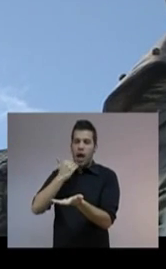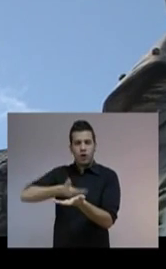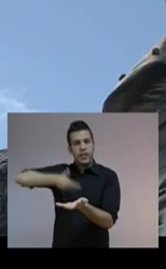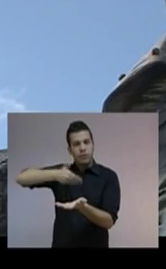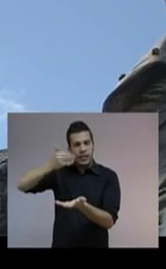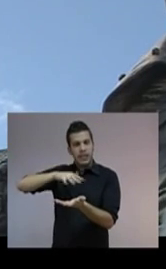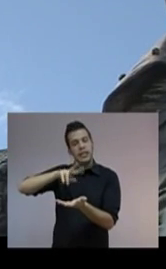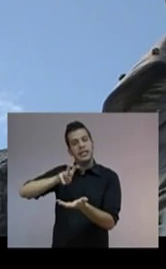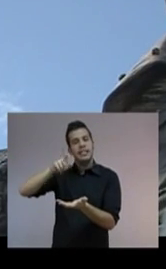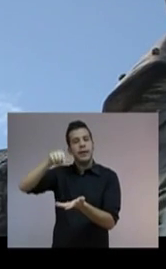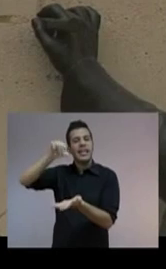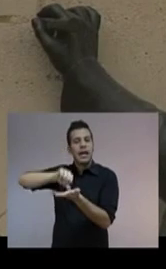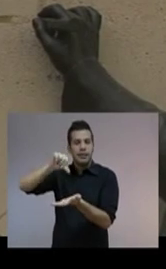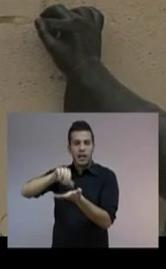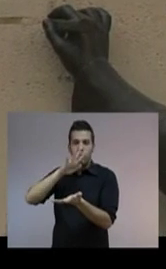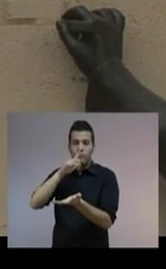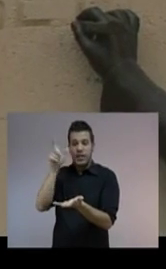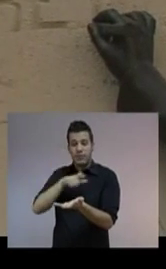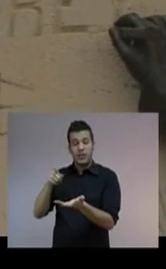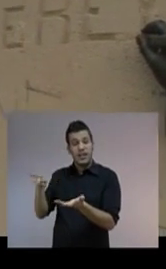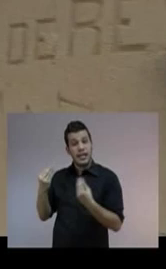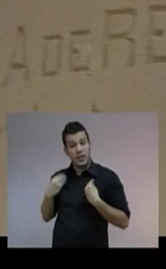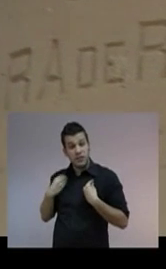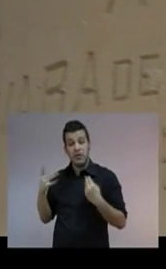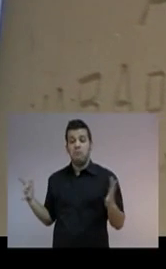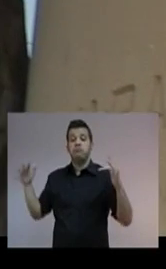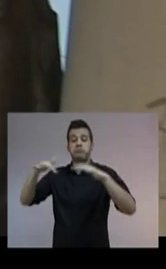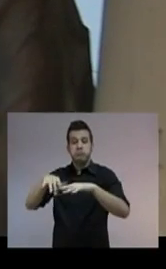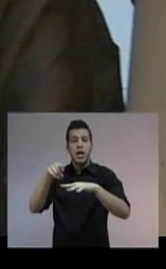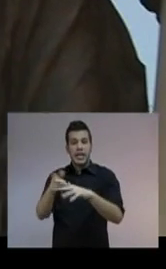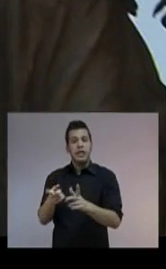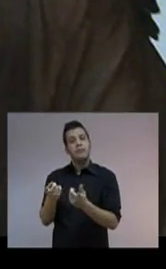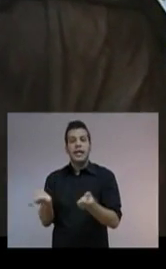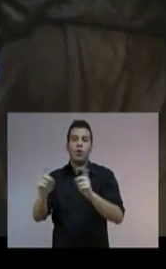capital, lugar de encuentro de los ibicencos.